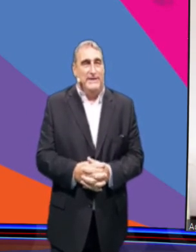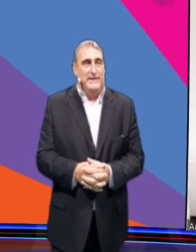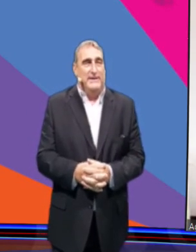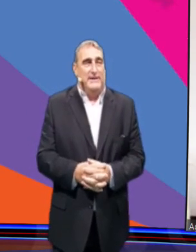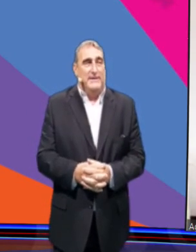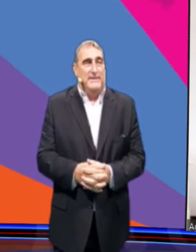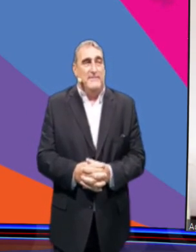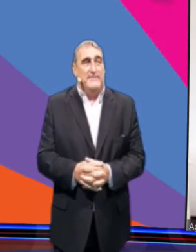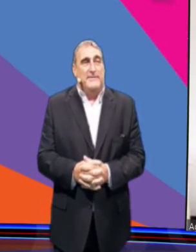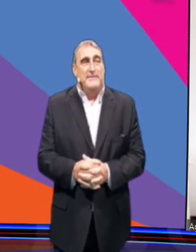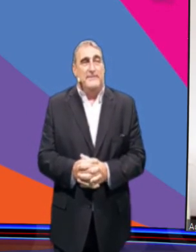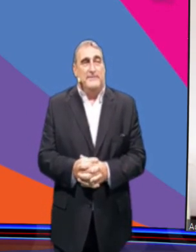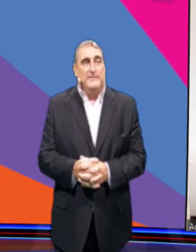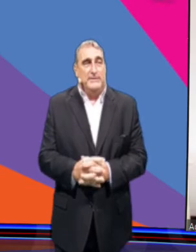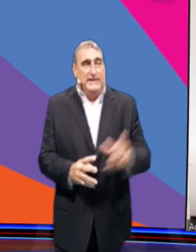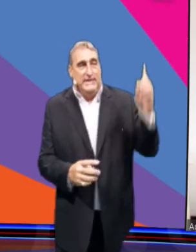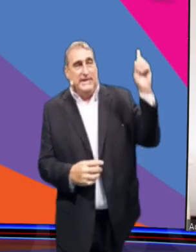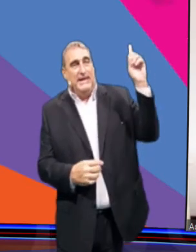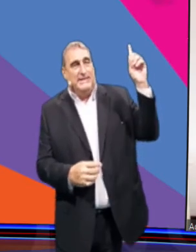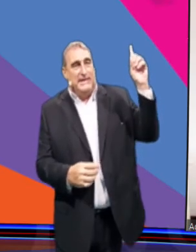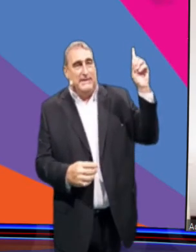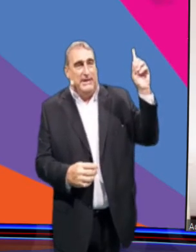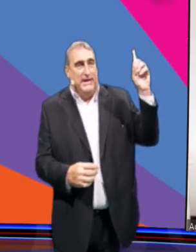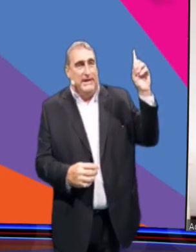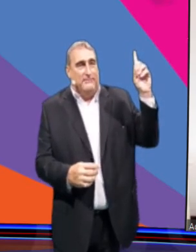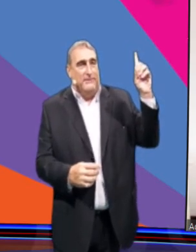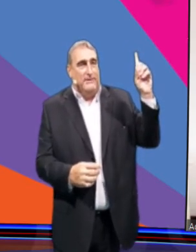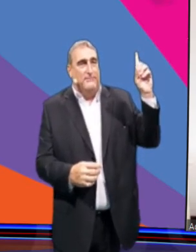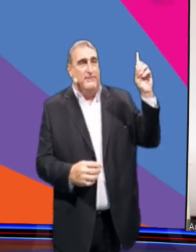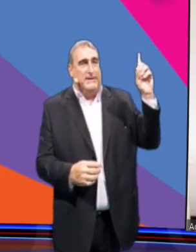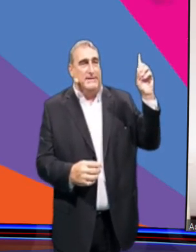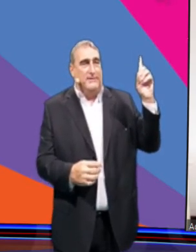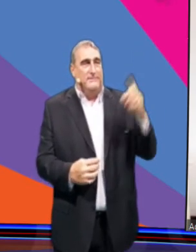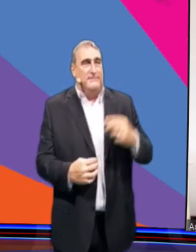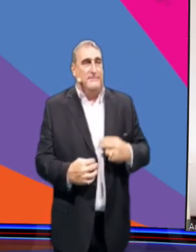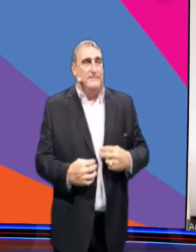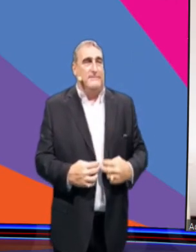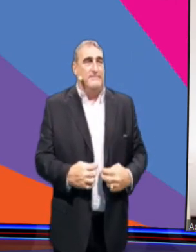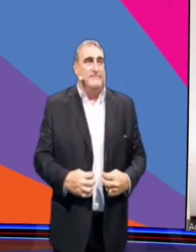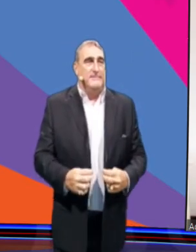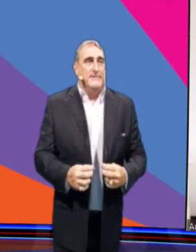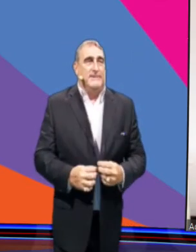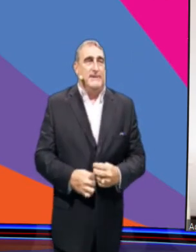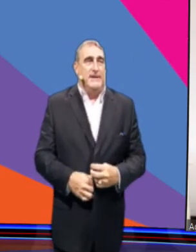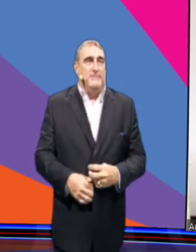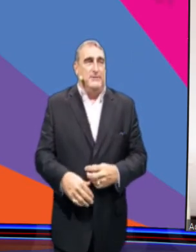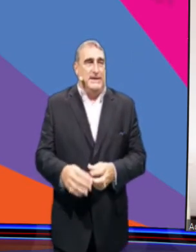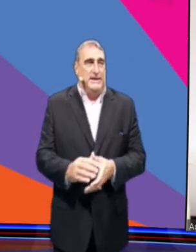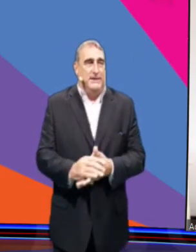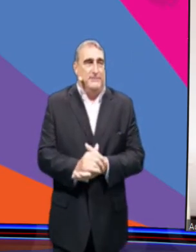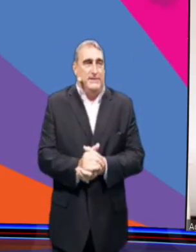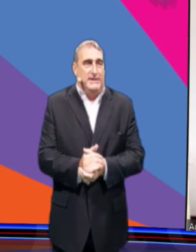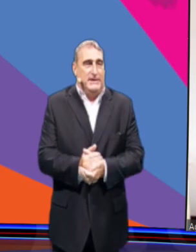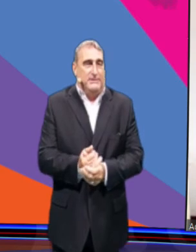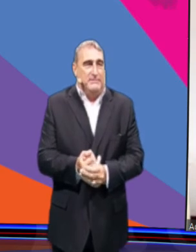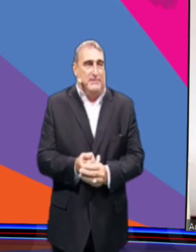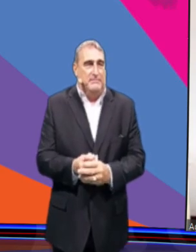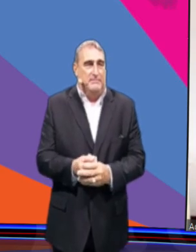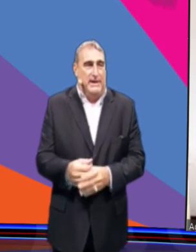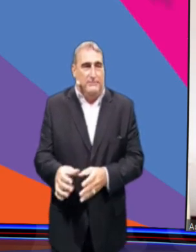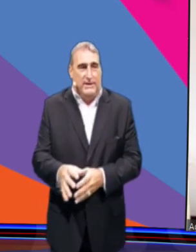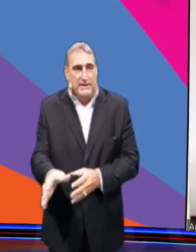provincia, nada. No, esto se Usted necesita dice que como. allá también hay algunos interesados. ¿En dónde? En Buenos Aires, algunos interesados